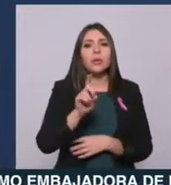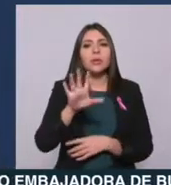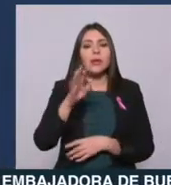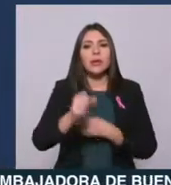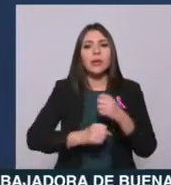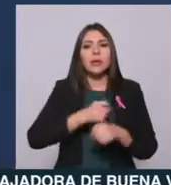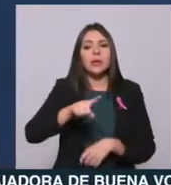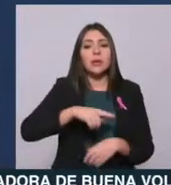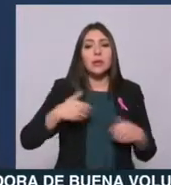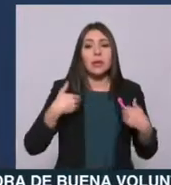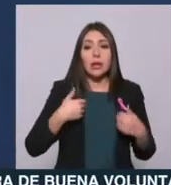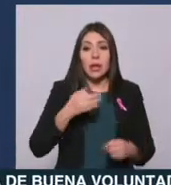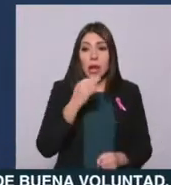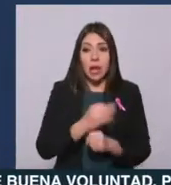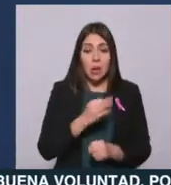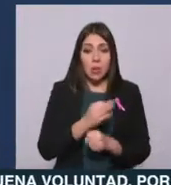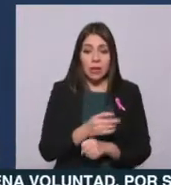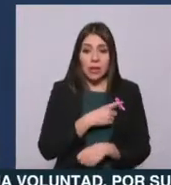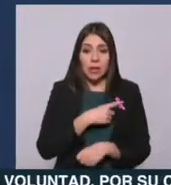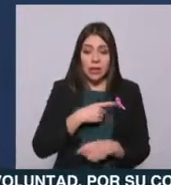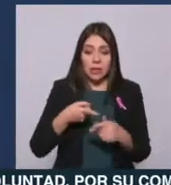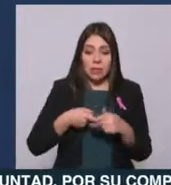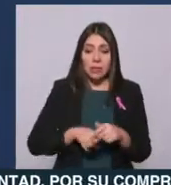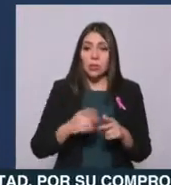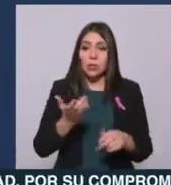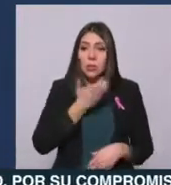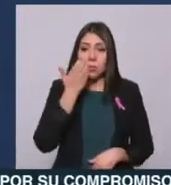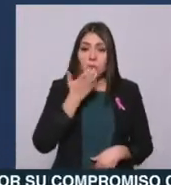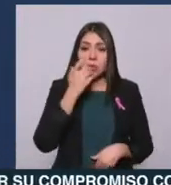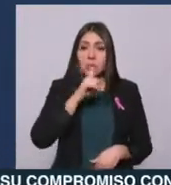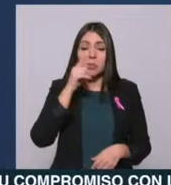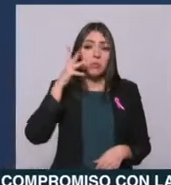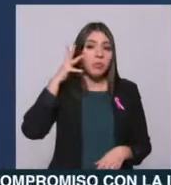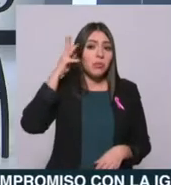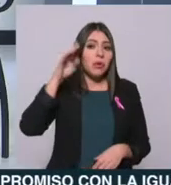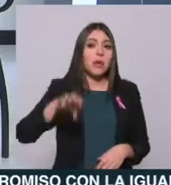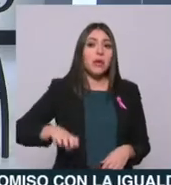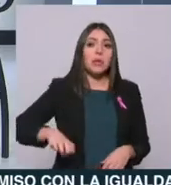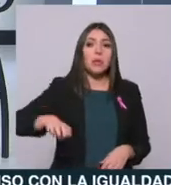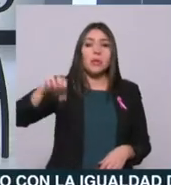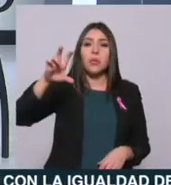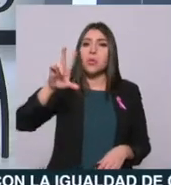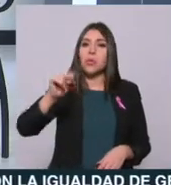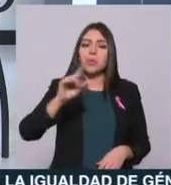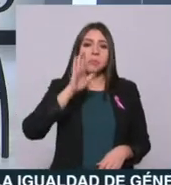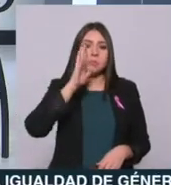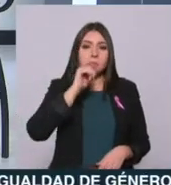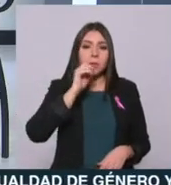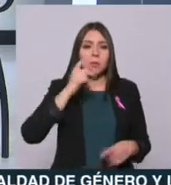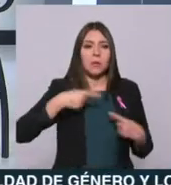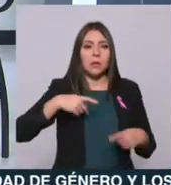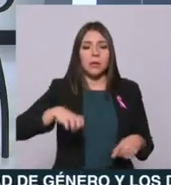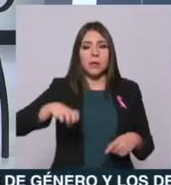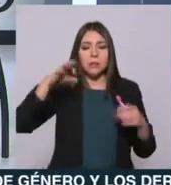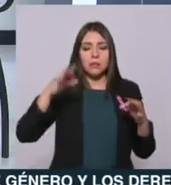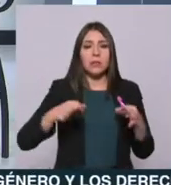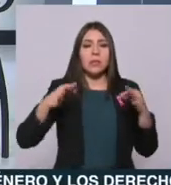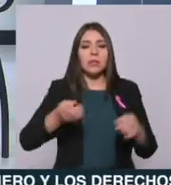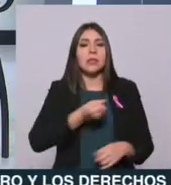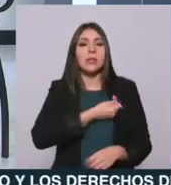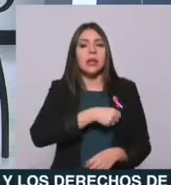que entiendan que si no empiezan ahora con sus hábitos, no se van a construir como adultos mayores o personas de edad